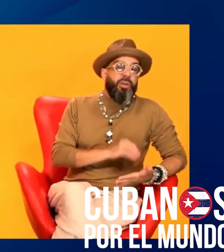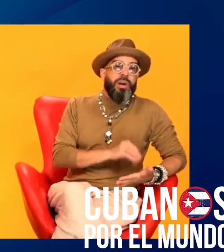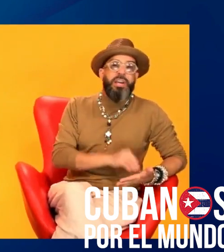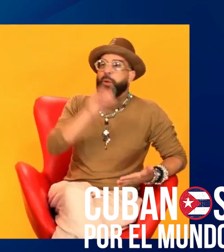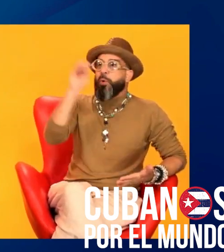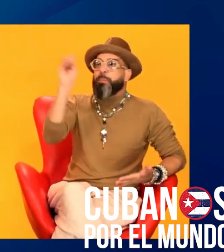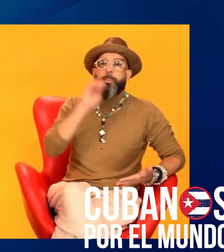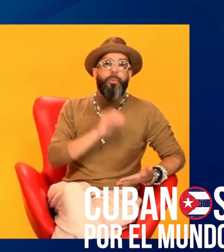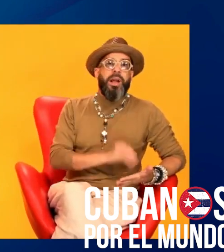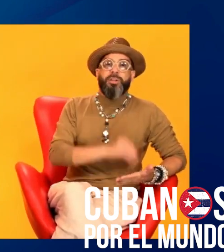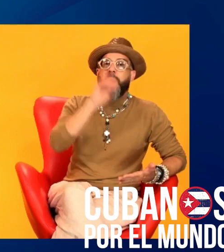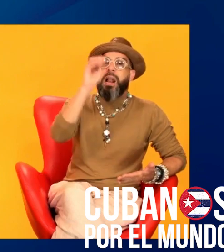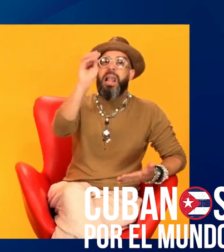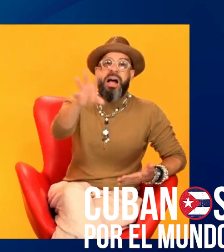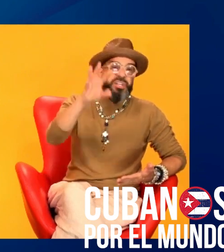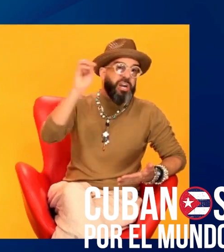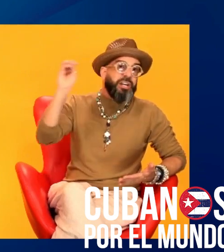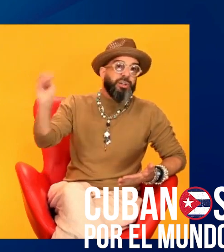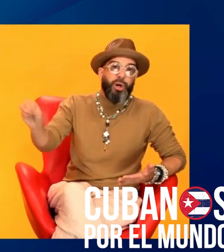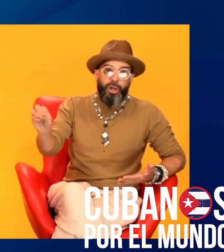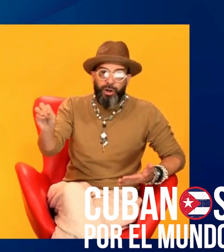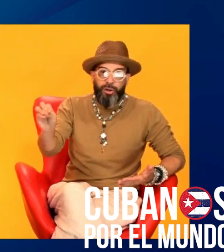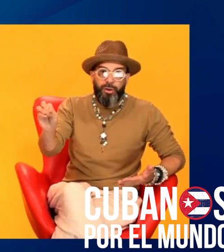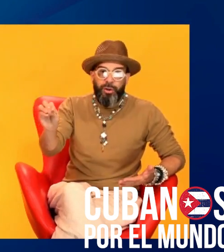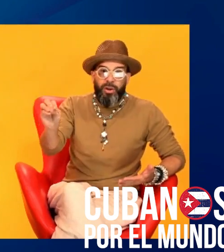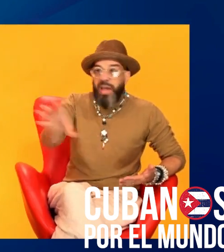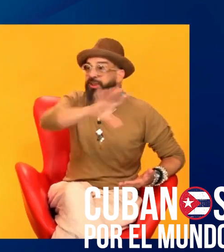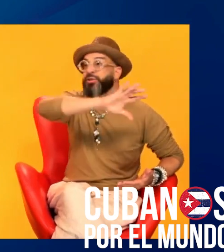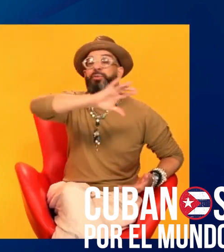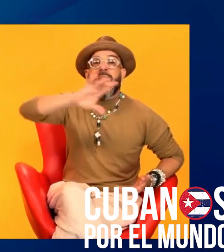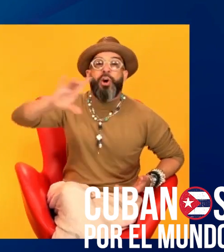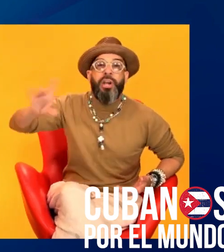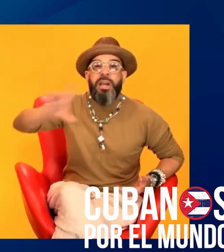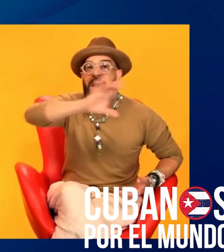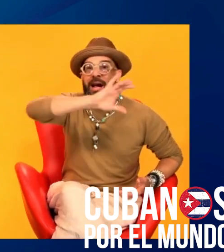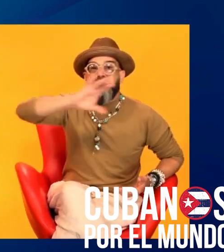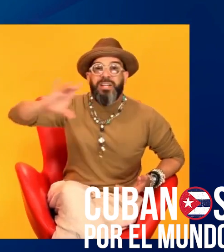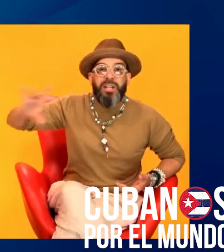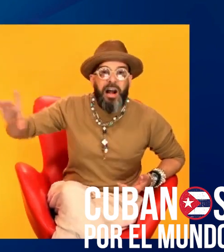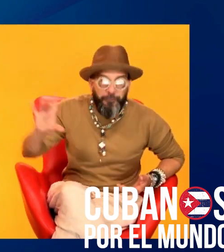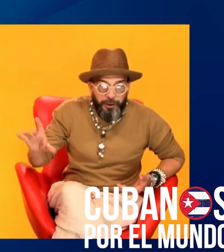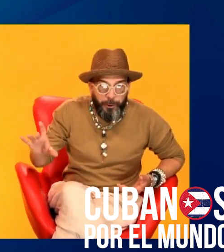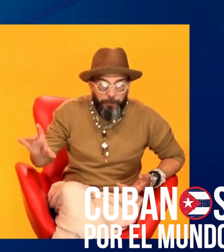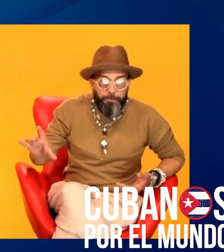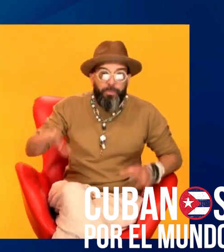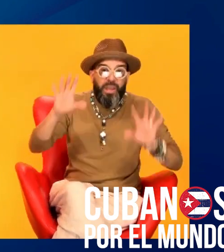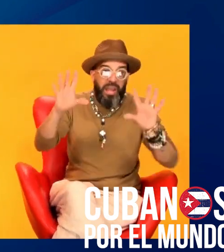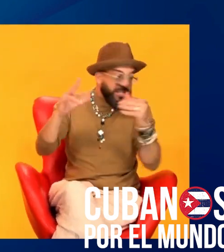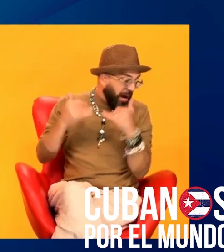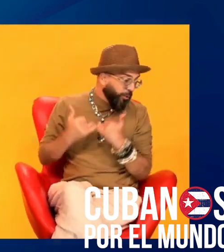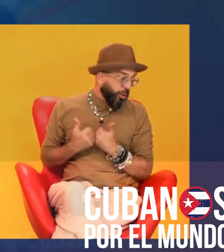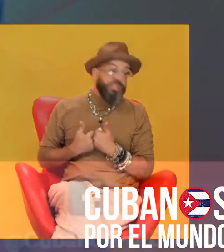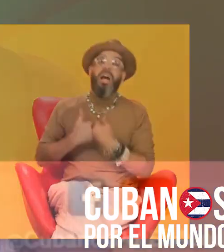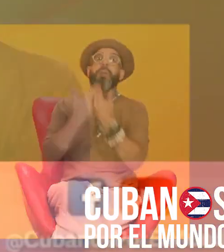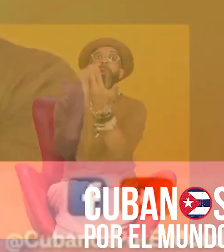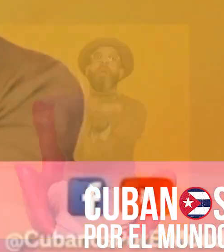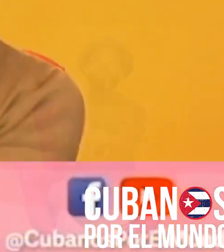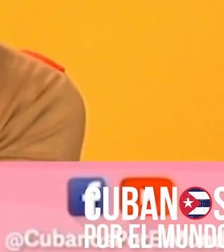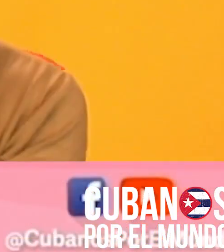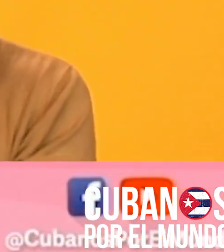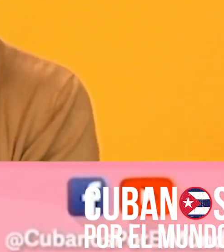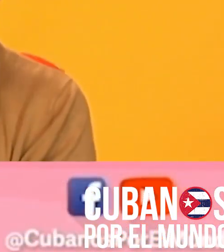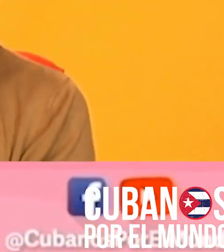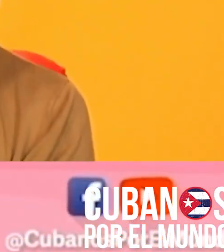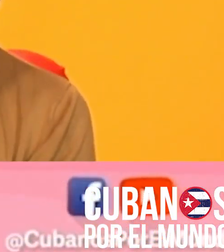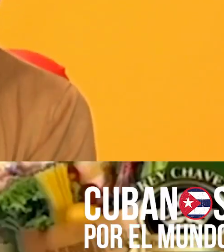anunciado aquí, como hemos puesto las lanchas y todo, en su mayoría ese tráfico es autorizado por la